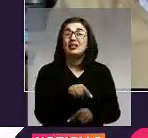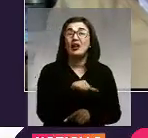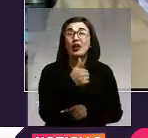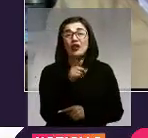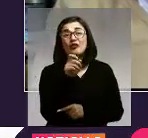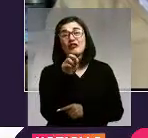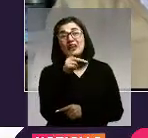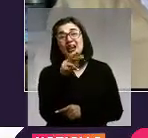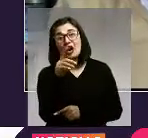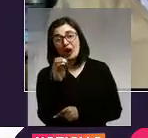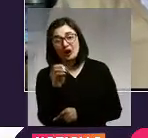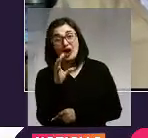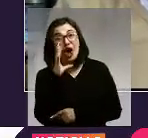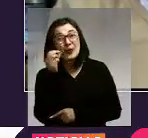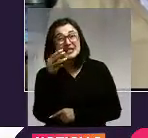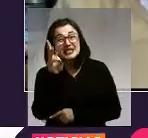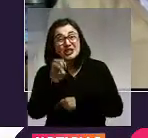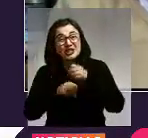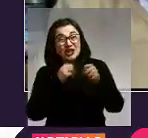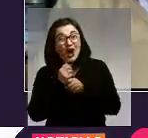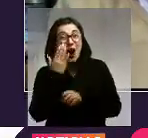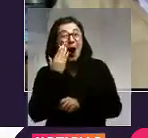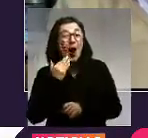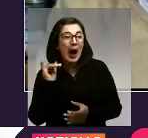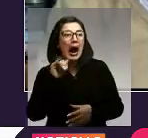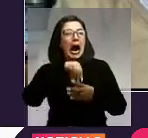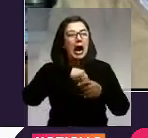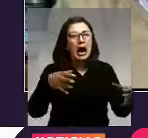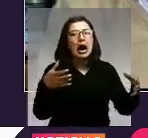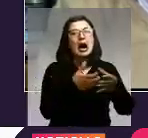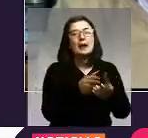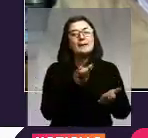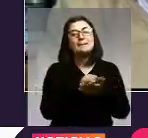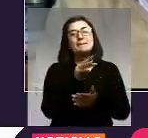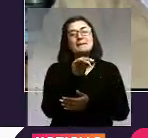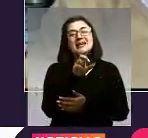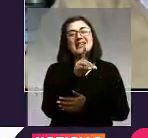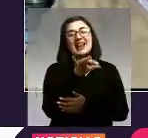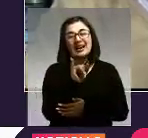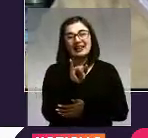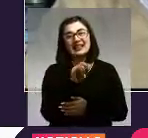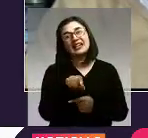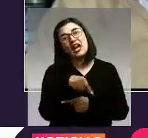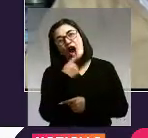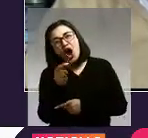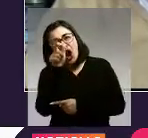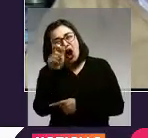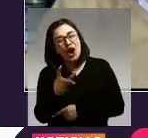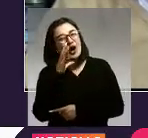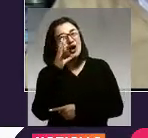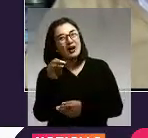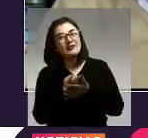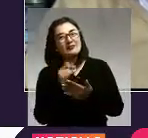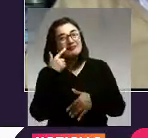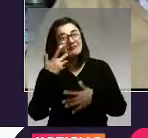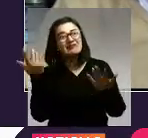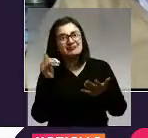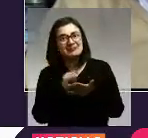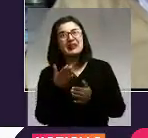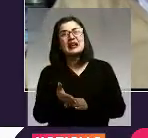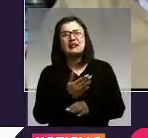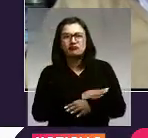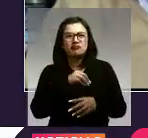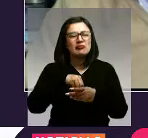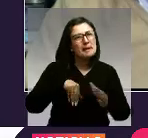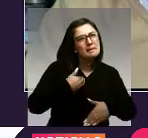con 18 años a un equipo modesto que era el Minardi, Kimi Raikkonen, que logró marcar sus primeros puntos, estaba con